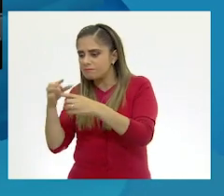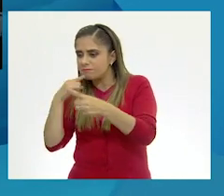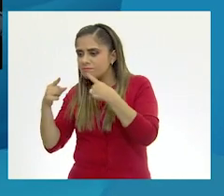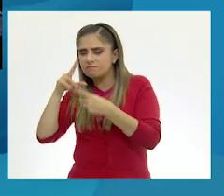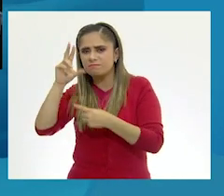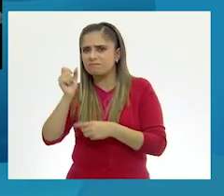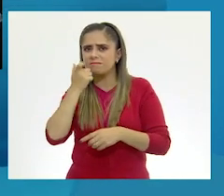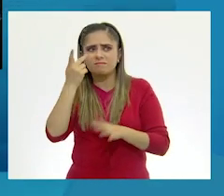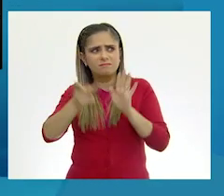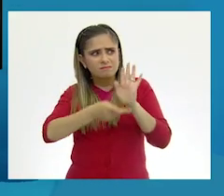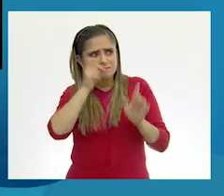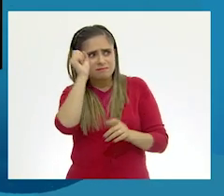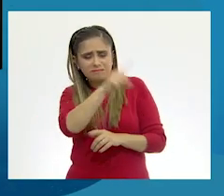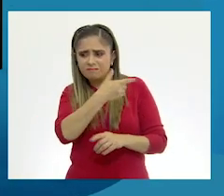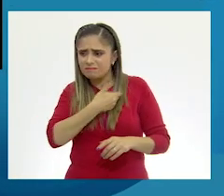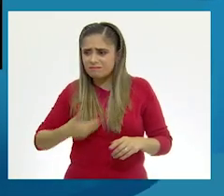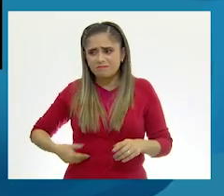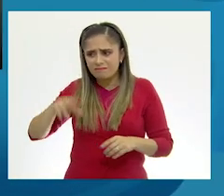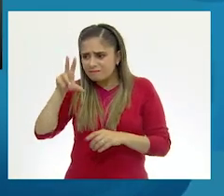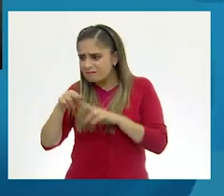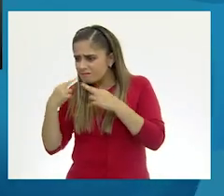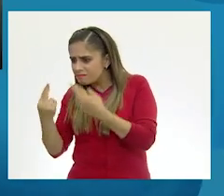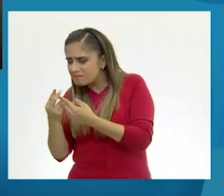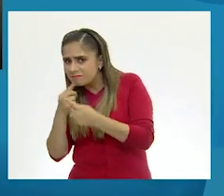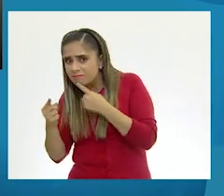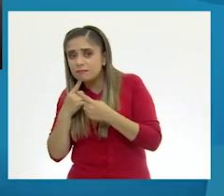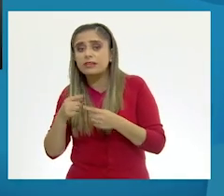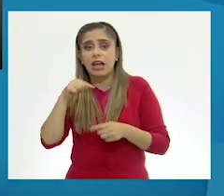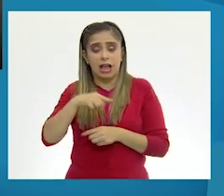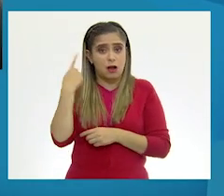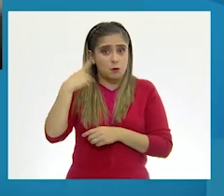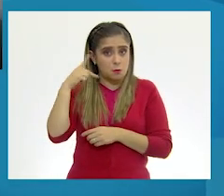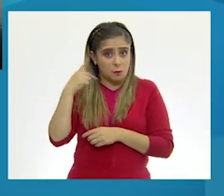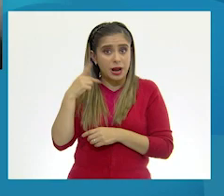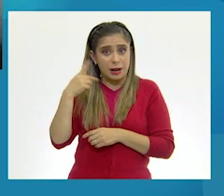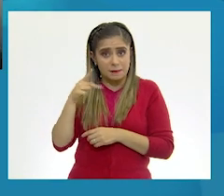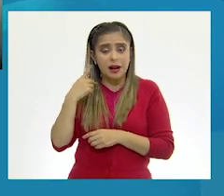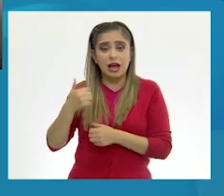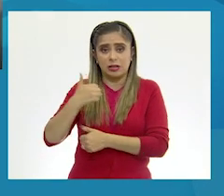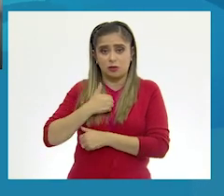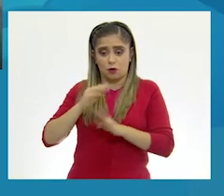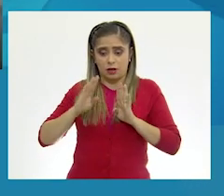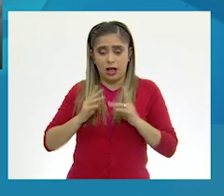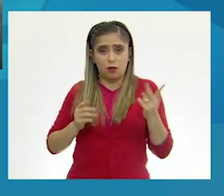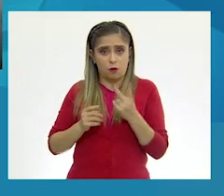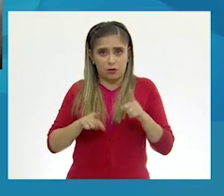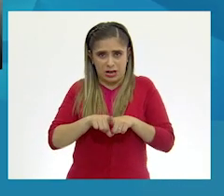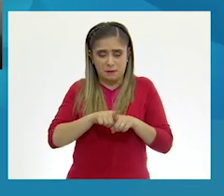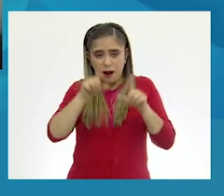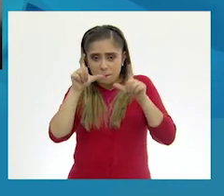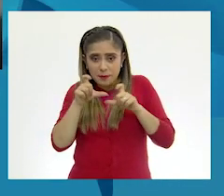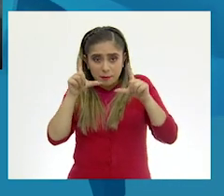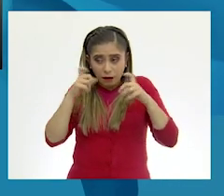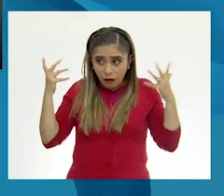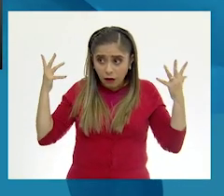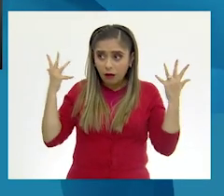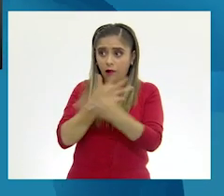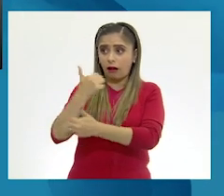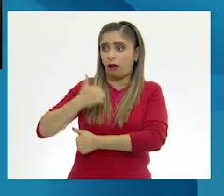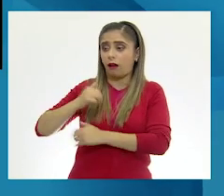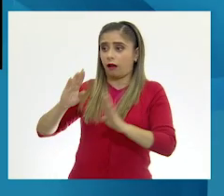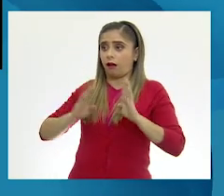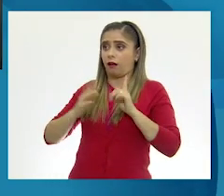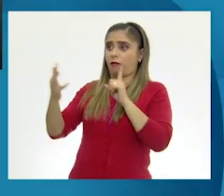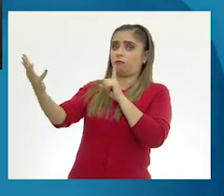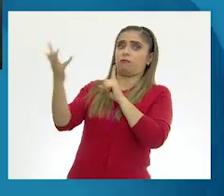antirreeleccionista y estuvieron en Puebla cuando los hermanos Cerdán se enfrentaron a los soldados del Ejército Federal. Además de los